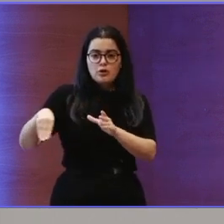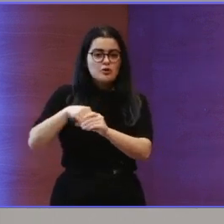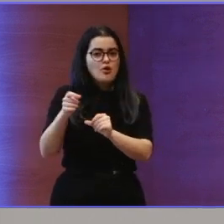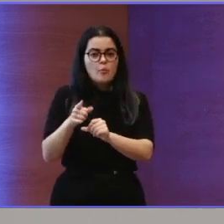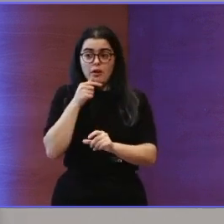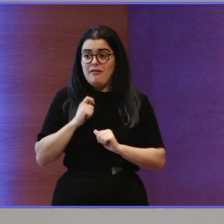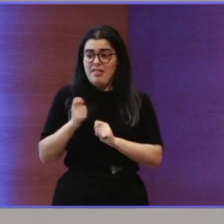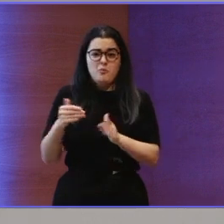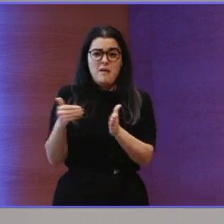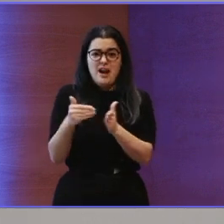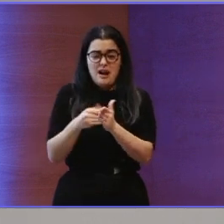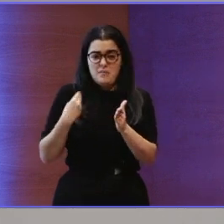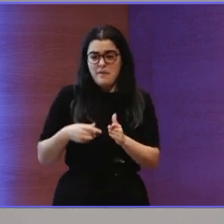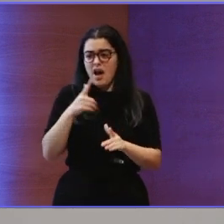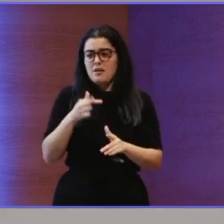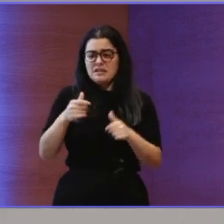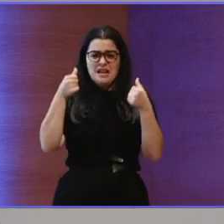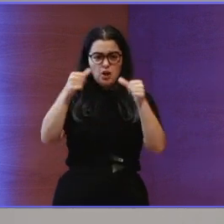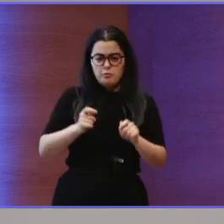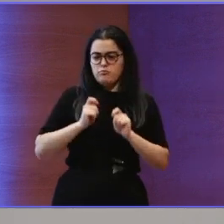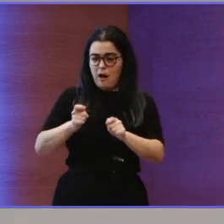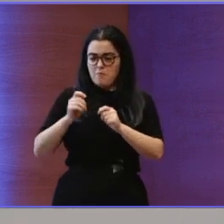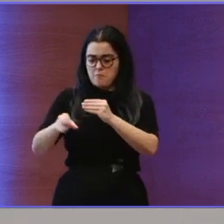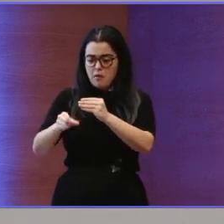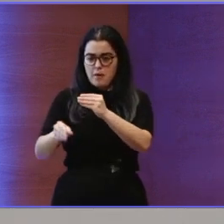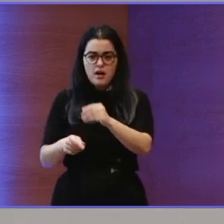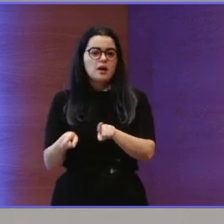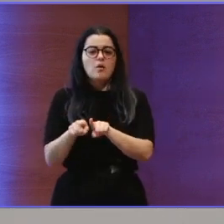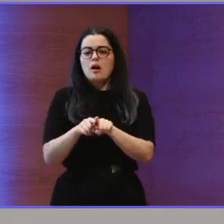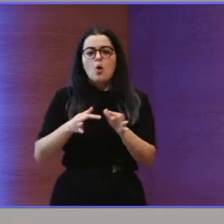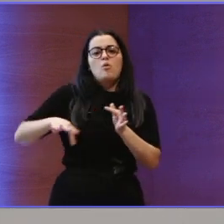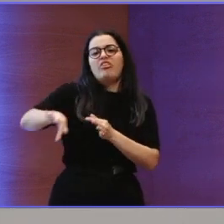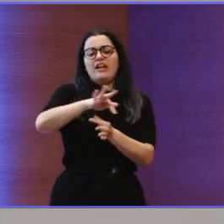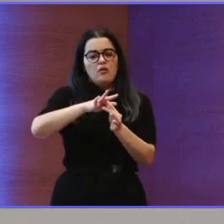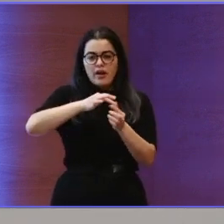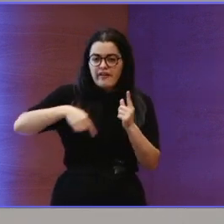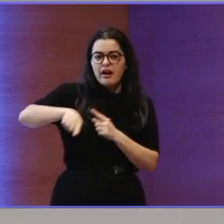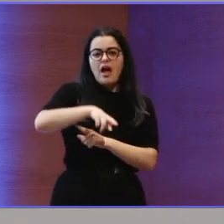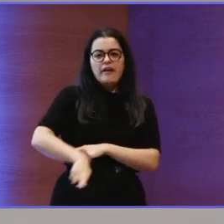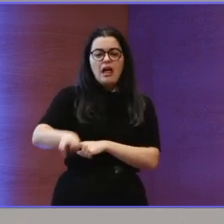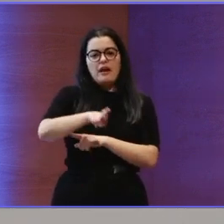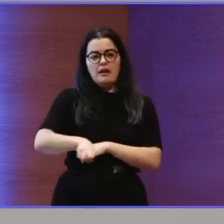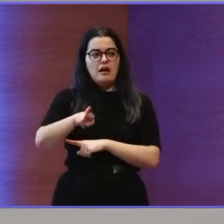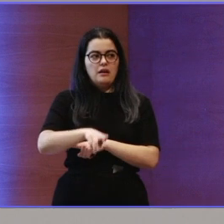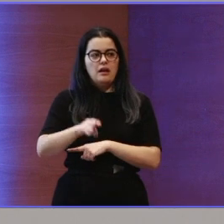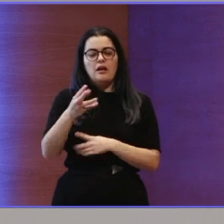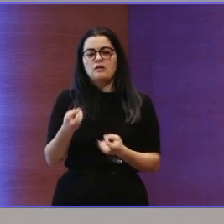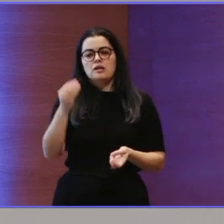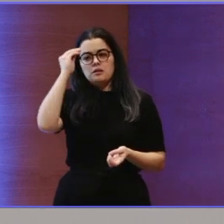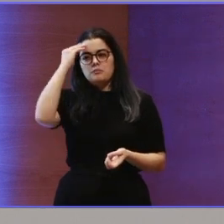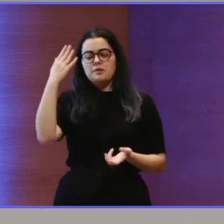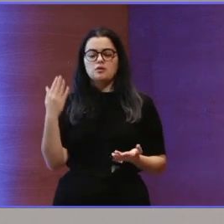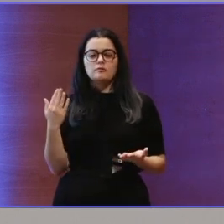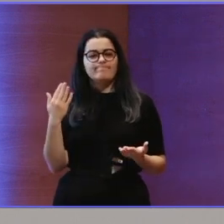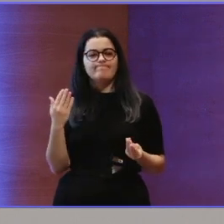estereotipos a los estereotipos que ya viene como la paradoja que se autocumple No a mí Parece que nos hace más mal eh